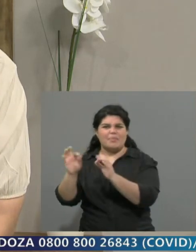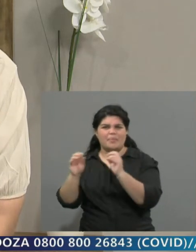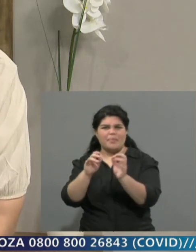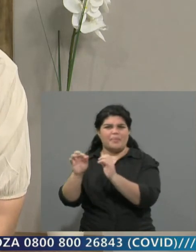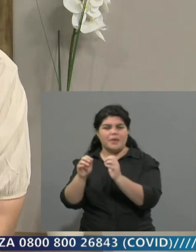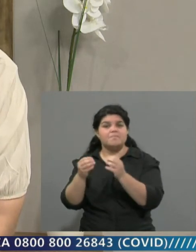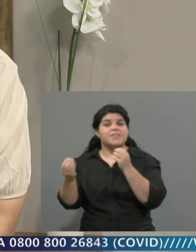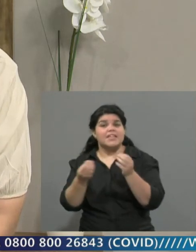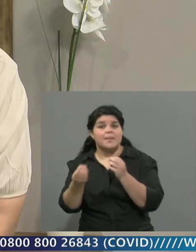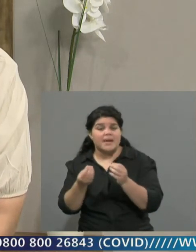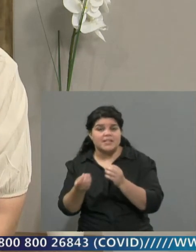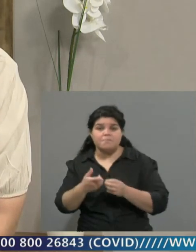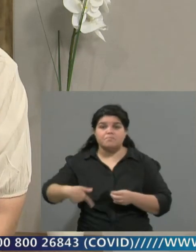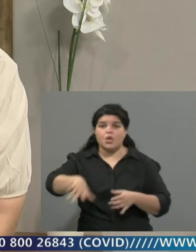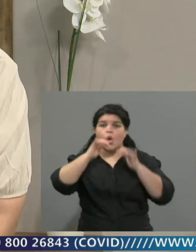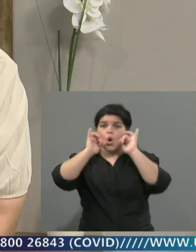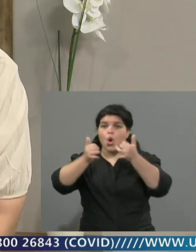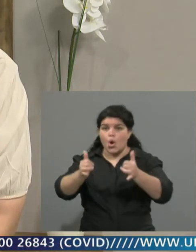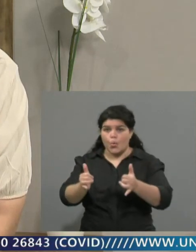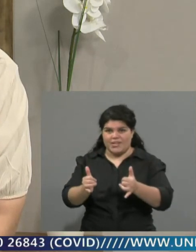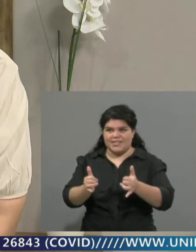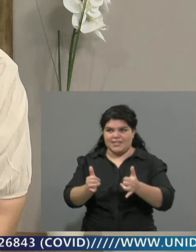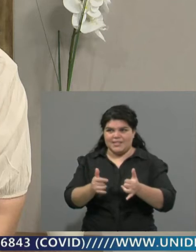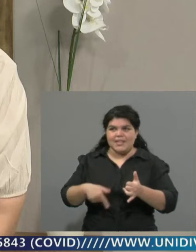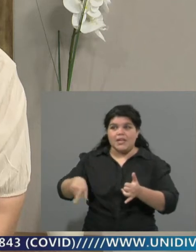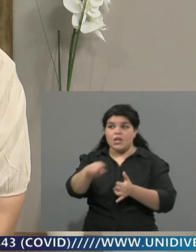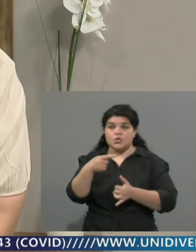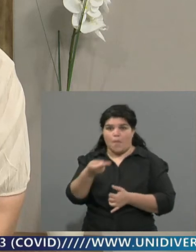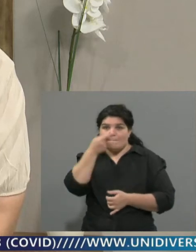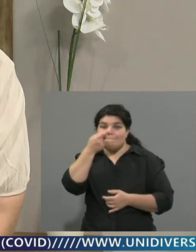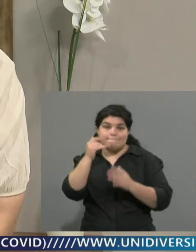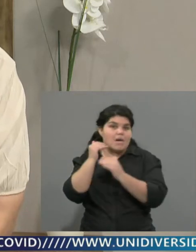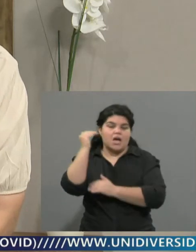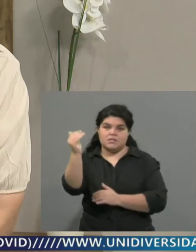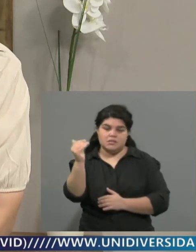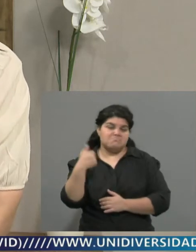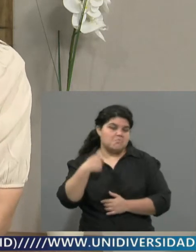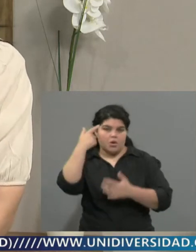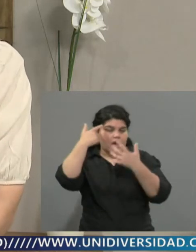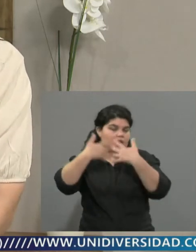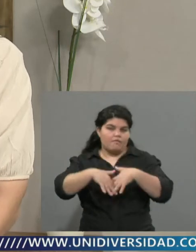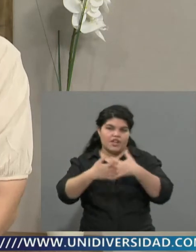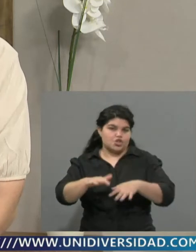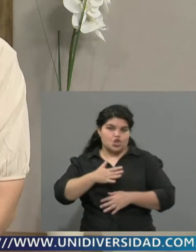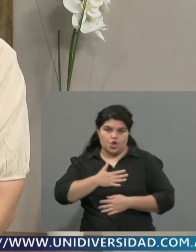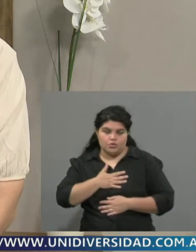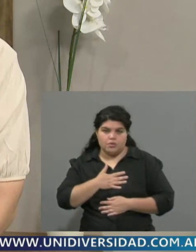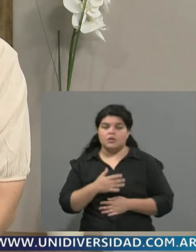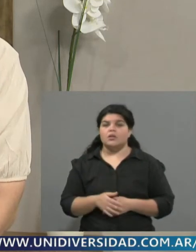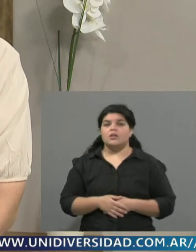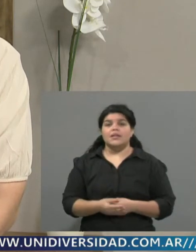apoderaron adolescentes, básicamente. Y eso fue lo interesante, me parece a mí, o esta es una reflexión propia, porque las